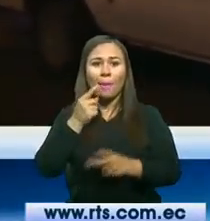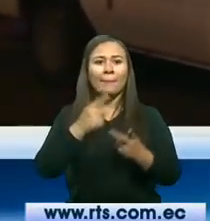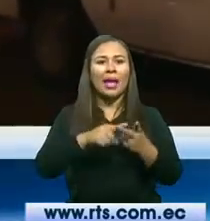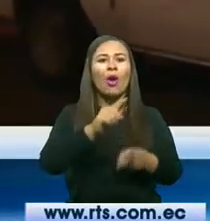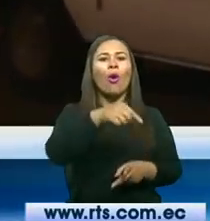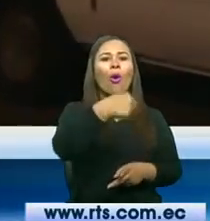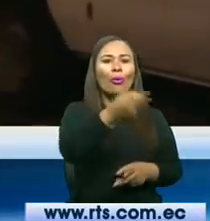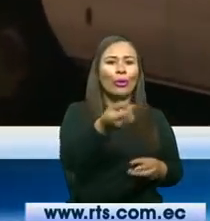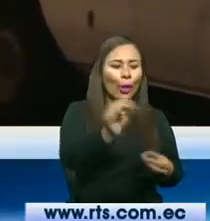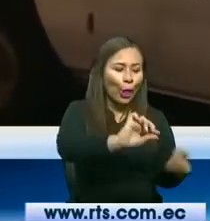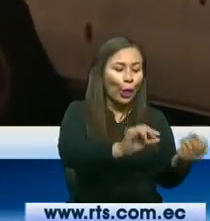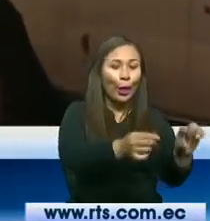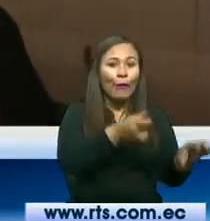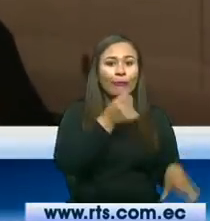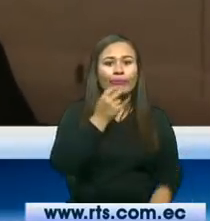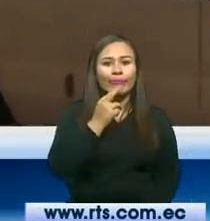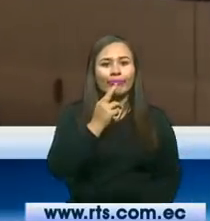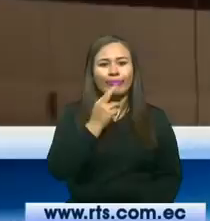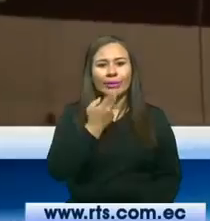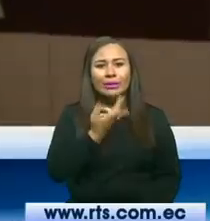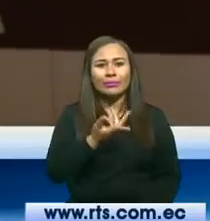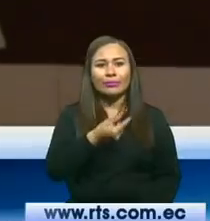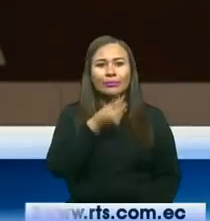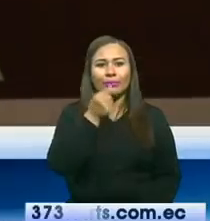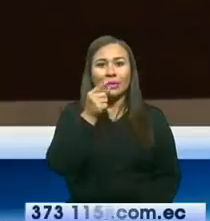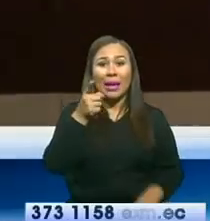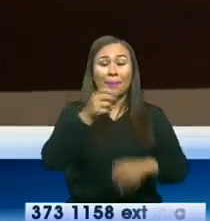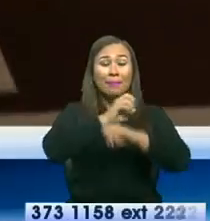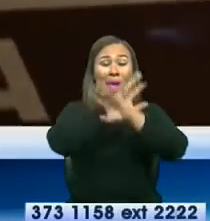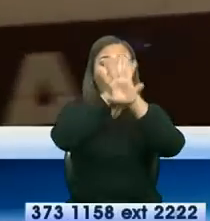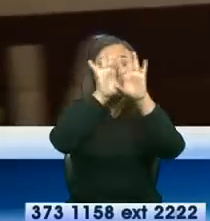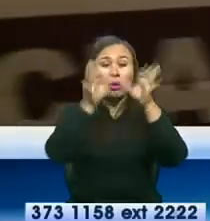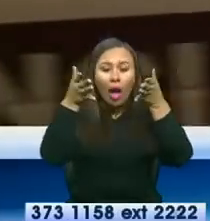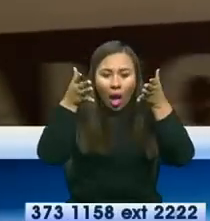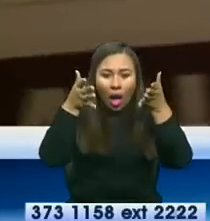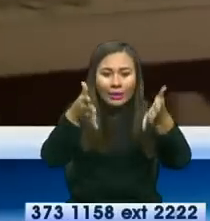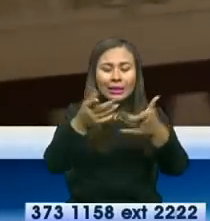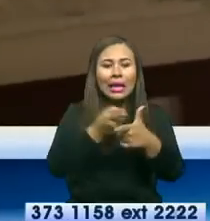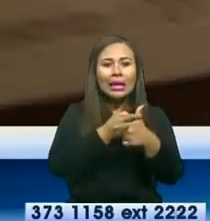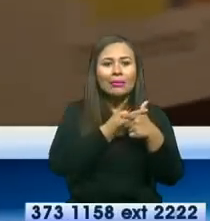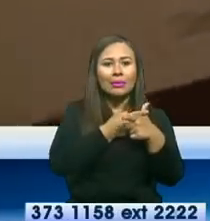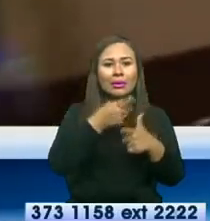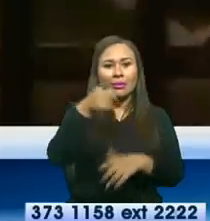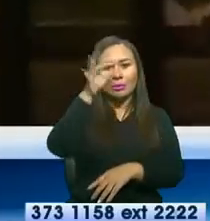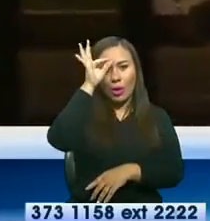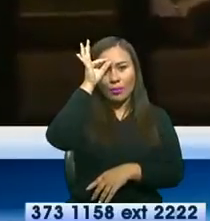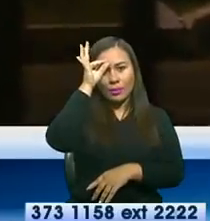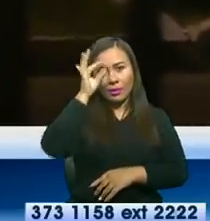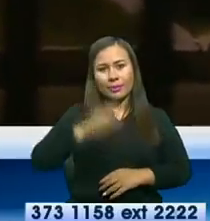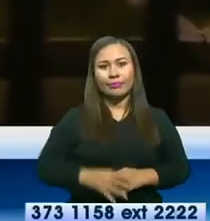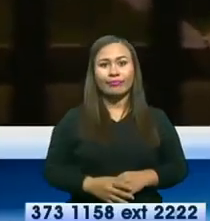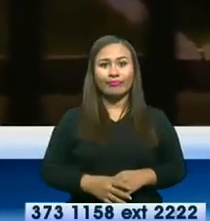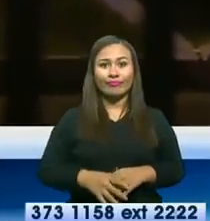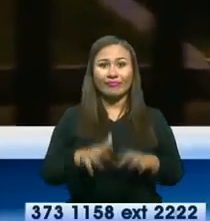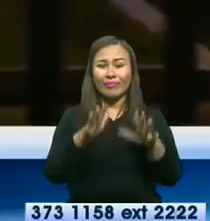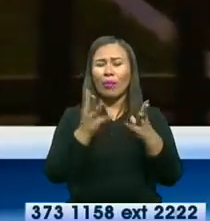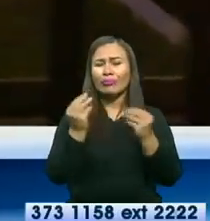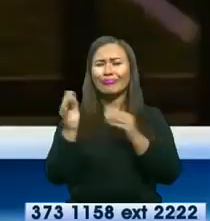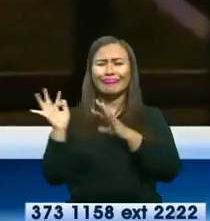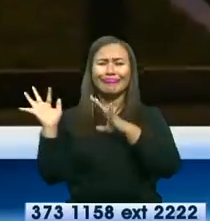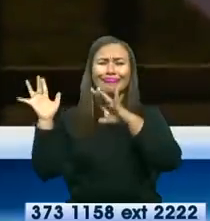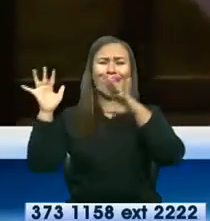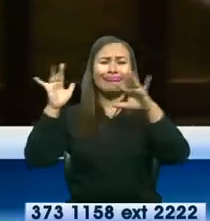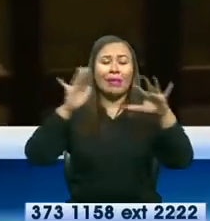La noche del miércoles y madrugada de este jueves, la atención se centró en el área de emergencia del hospital Eugenio Espejo. El movimiento fue intenso,